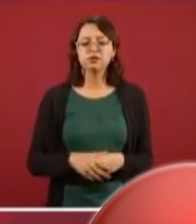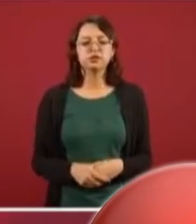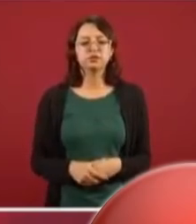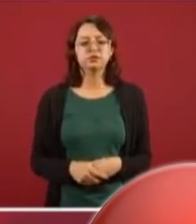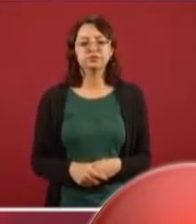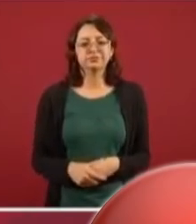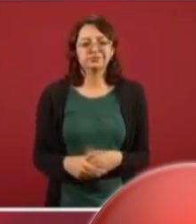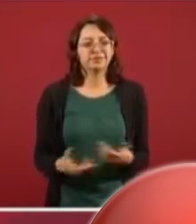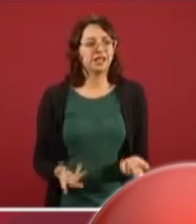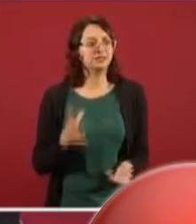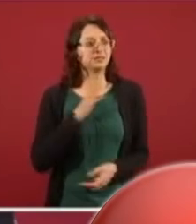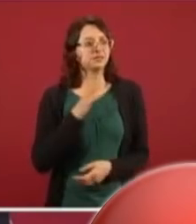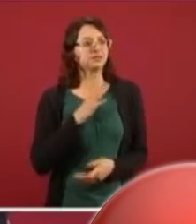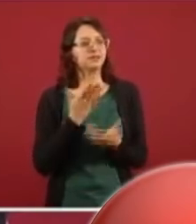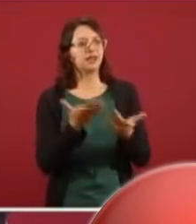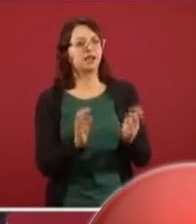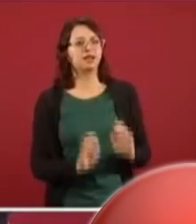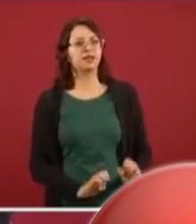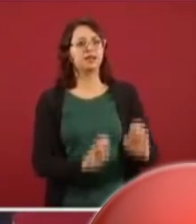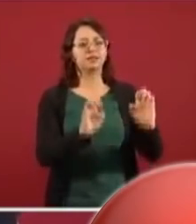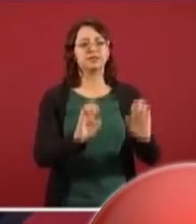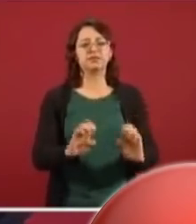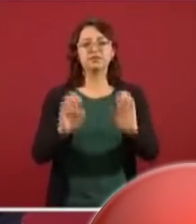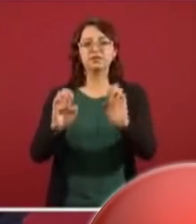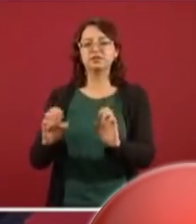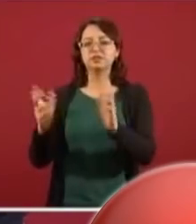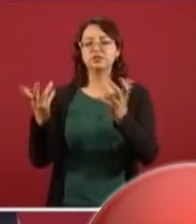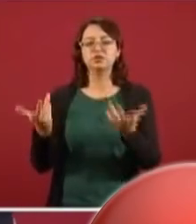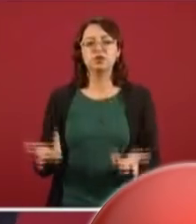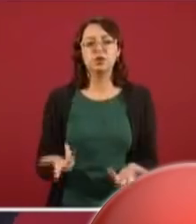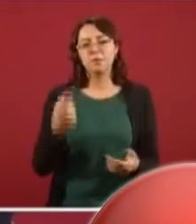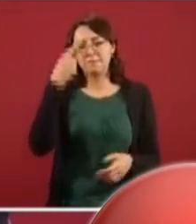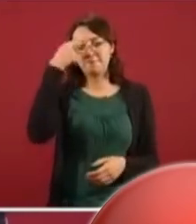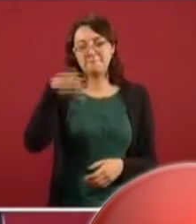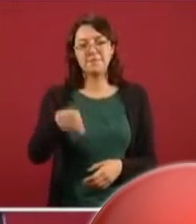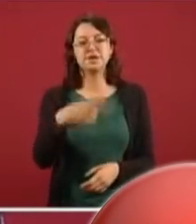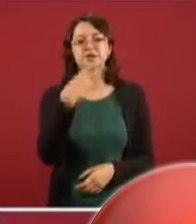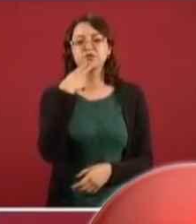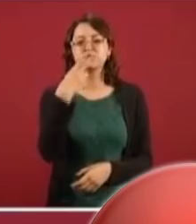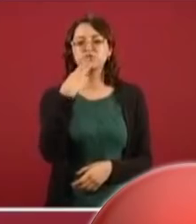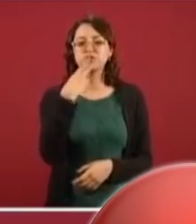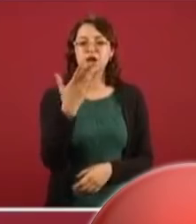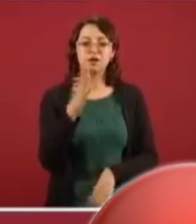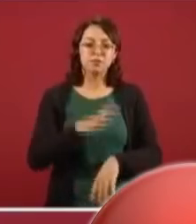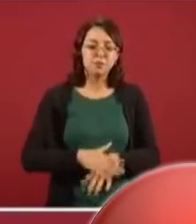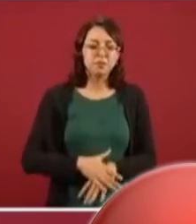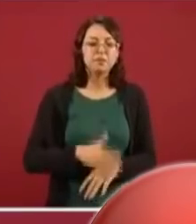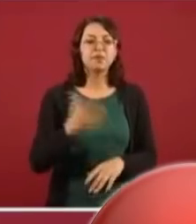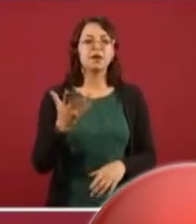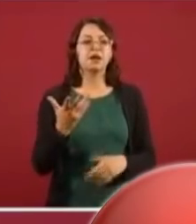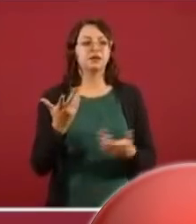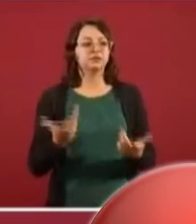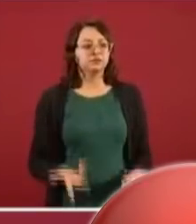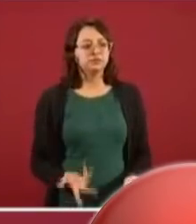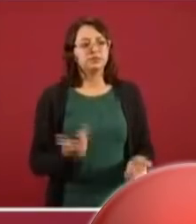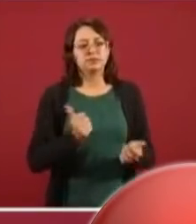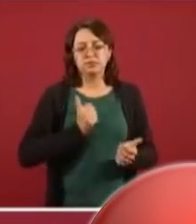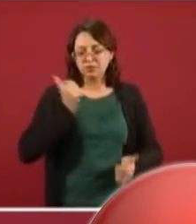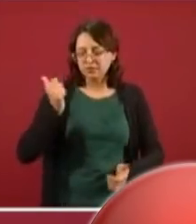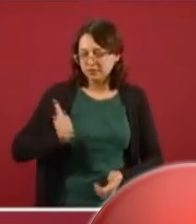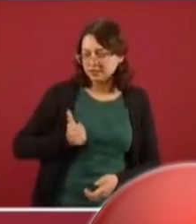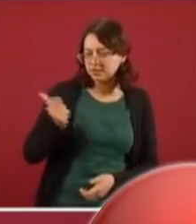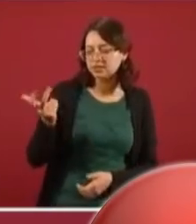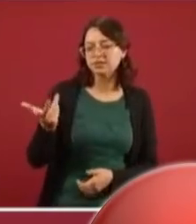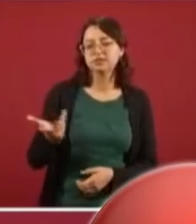Si ya se tienen las instalaciones para utilizar más el equipo